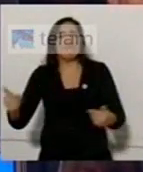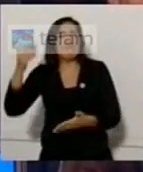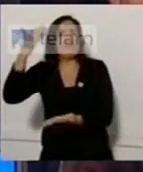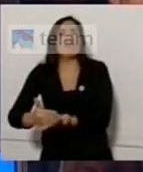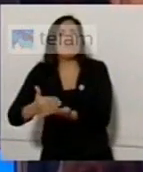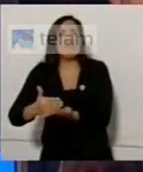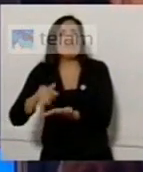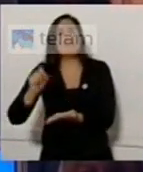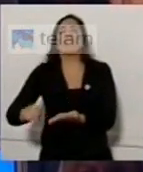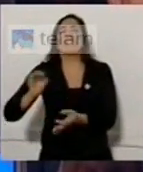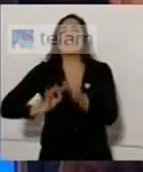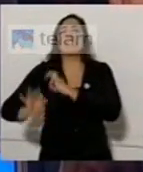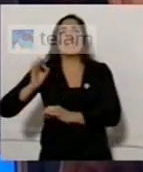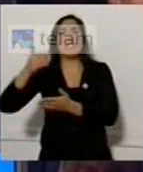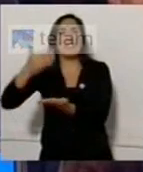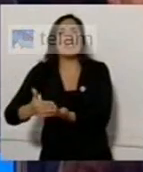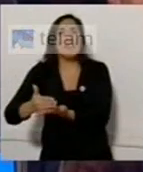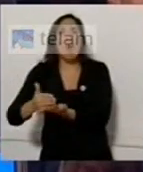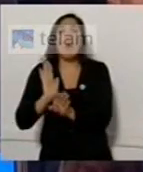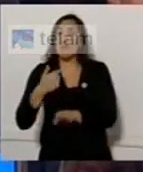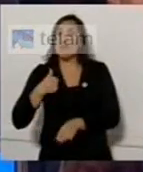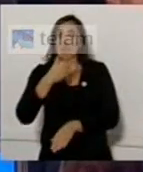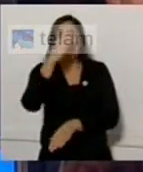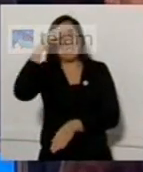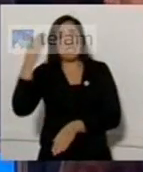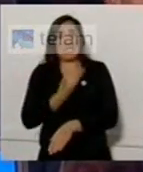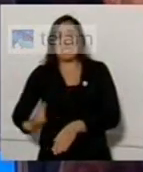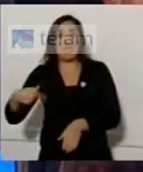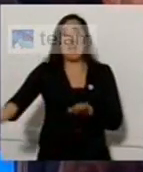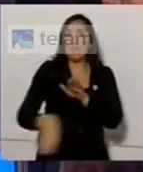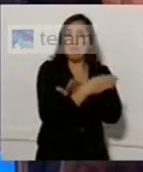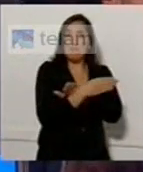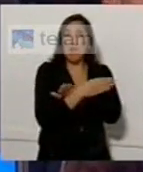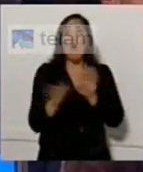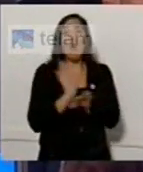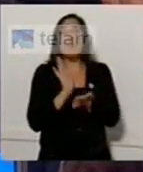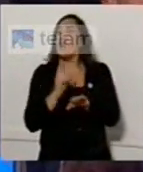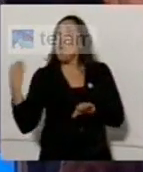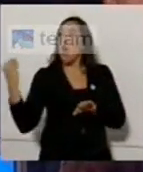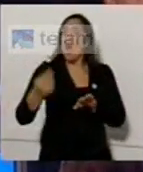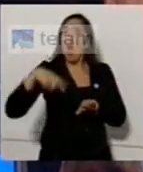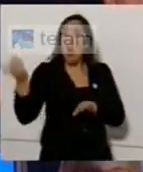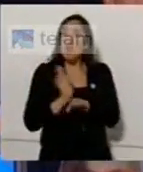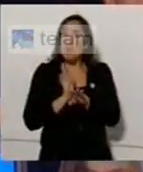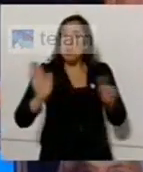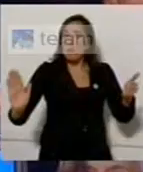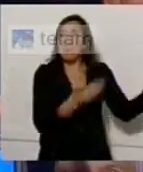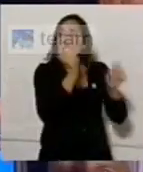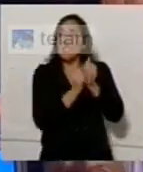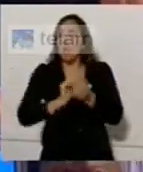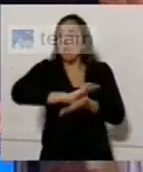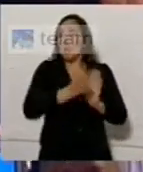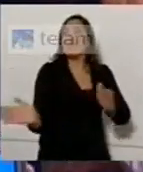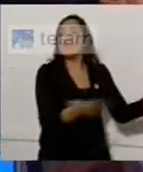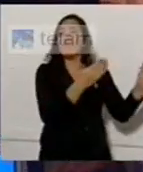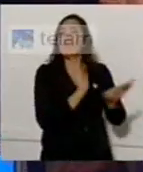a que cuando yo me vaya se va a acabar todo lo que hemos conquistado en esta década ganada? Me parece que se refieren a